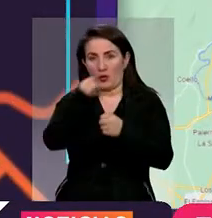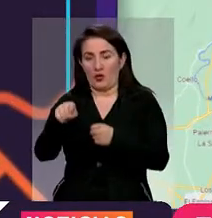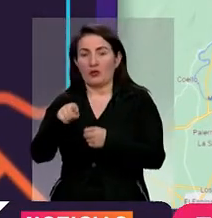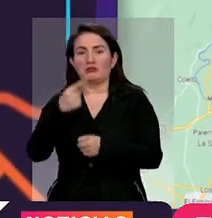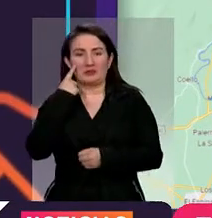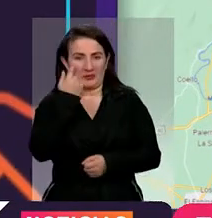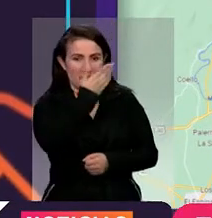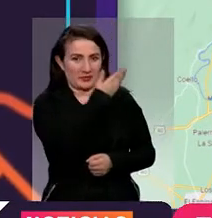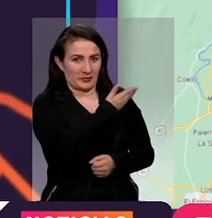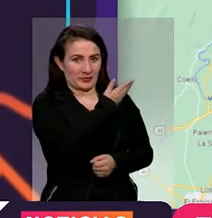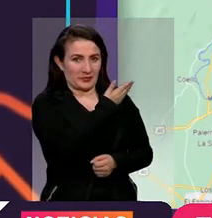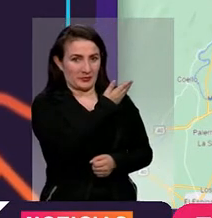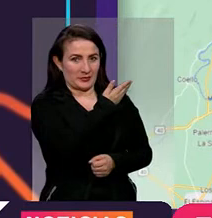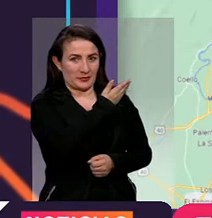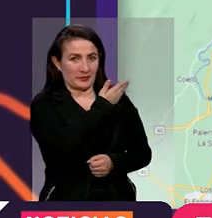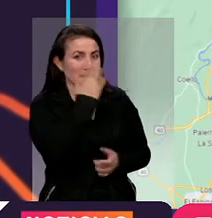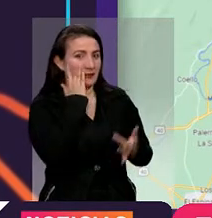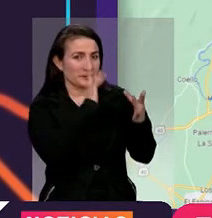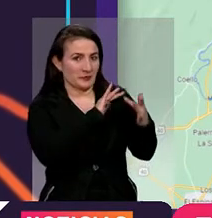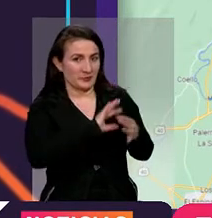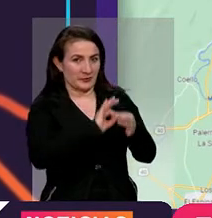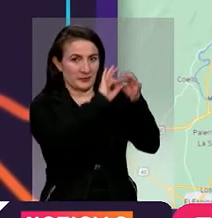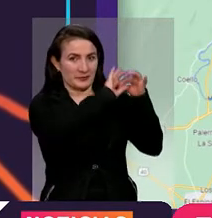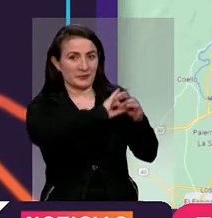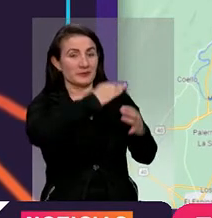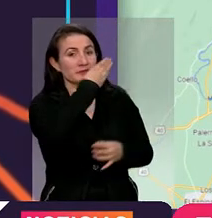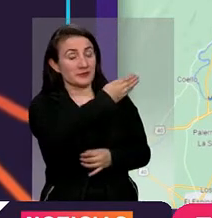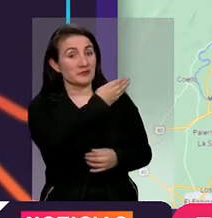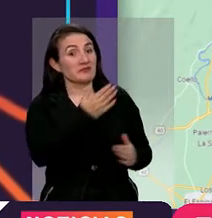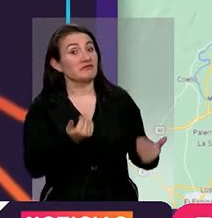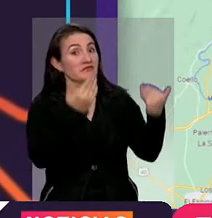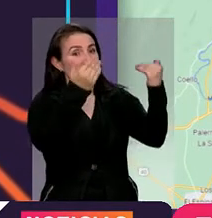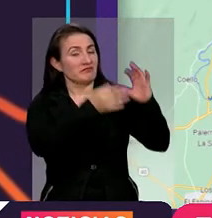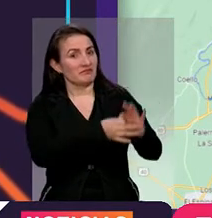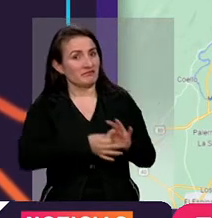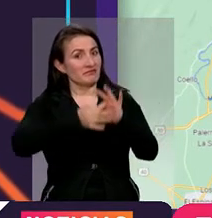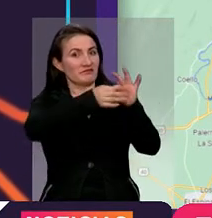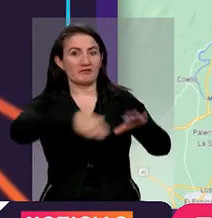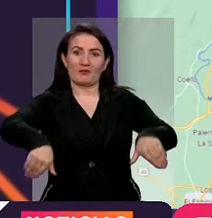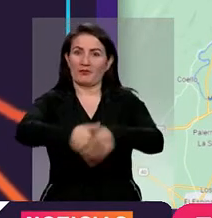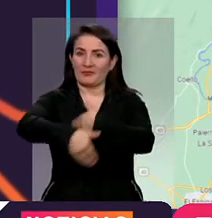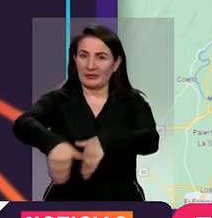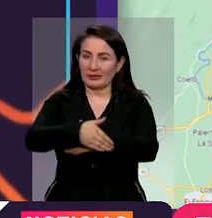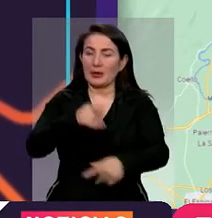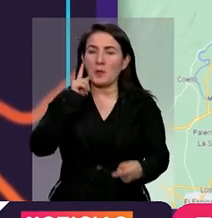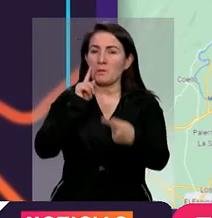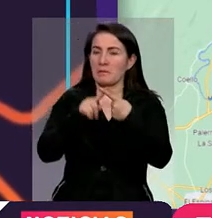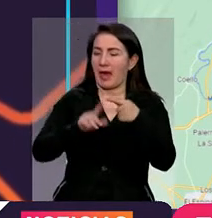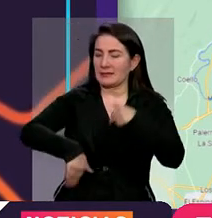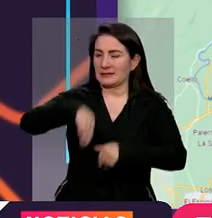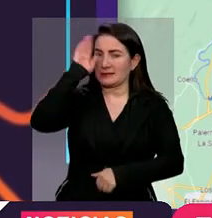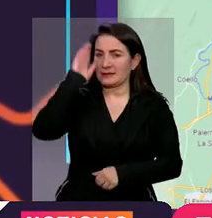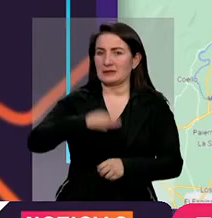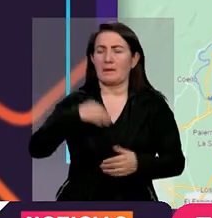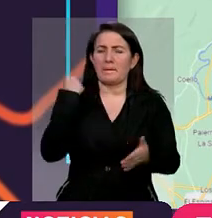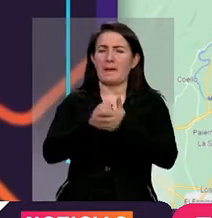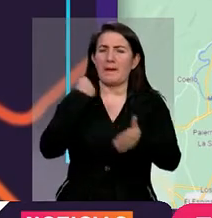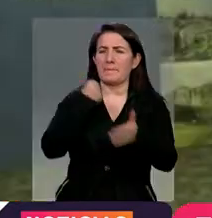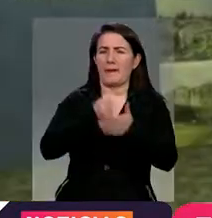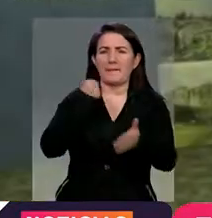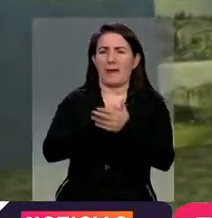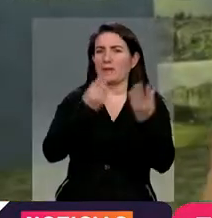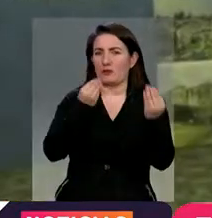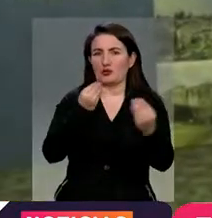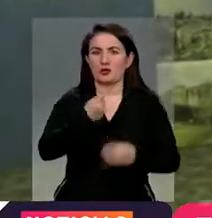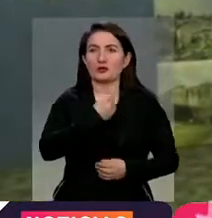Silvania, Fusagasugá, Pandi y Granada, entre otros, se verían beneficiados, pues son donde se presentan mayor cantidad de siniestros viales.